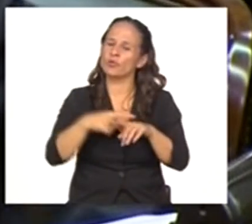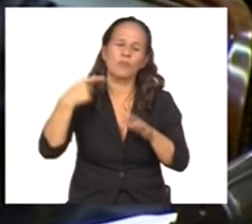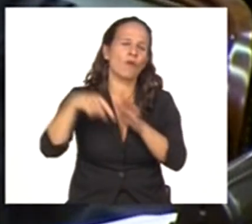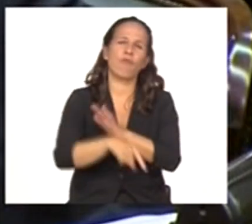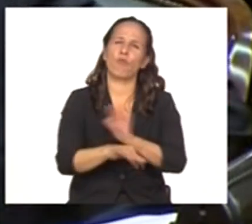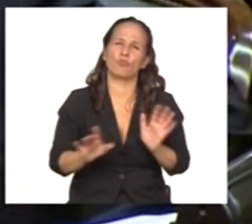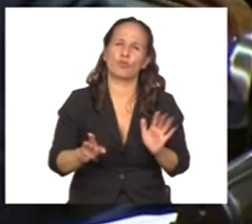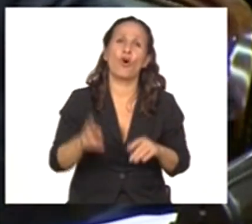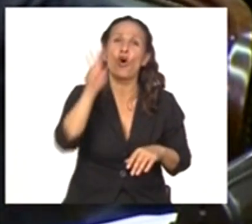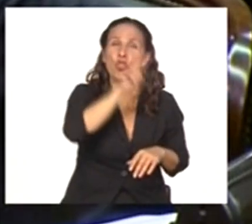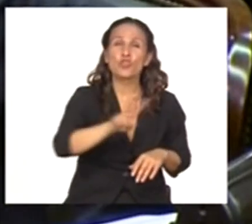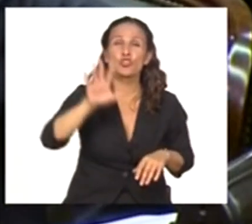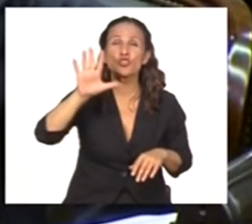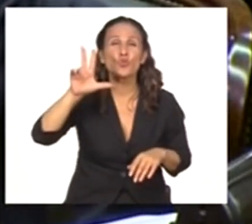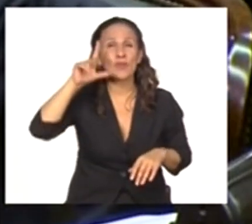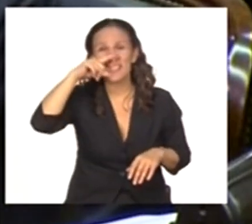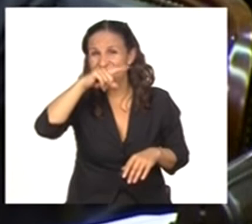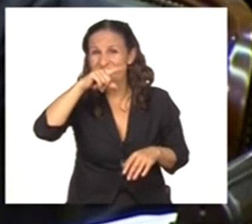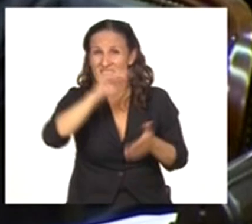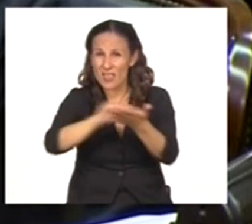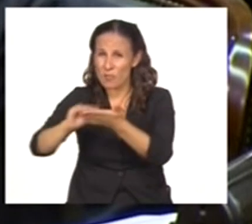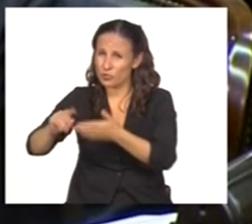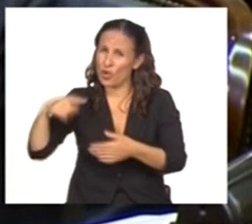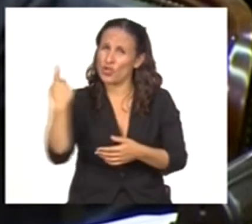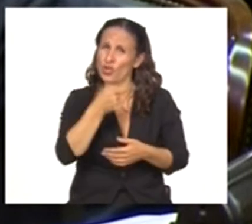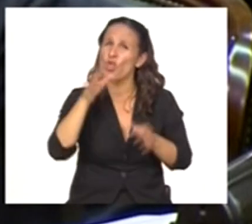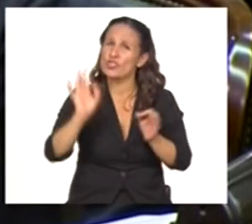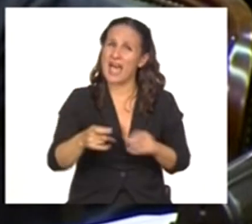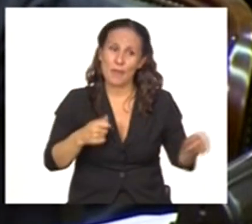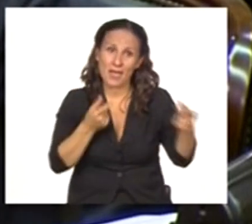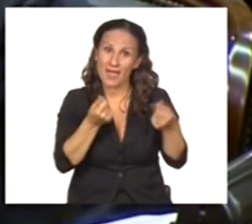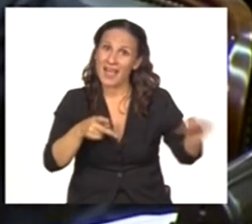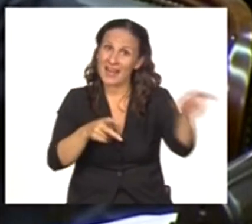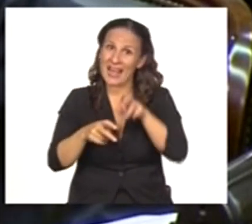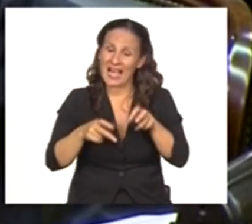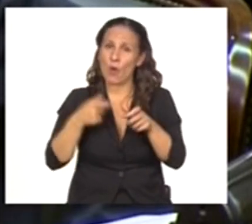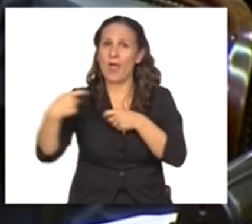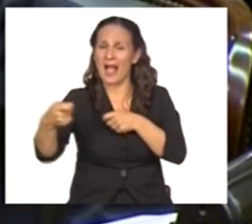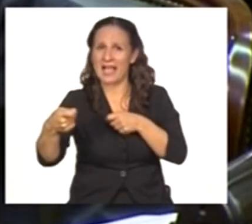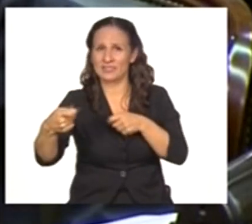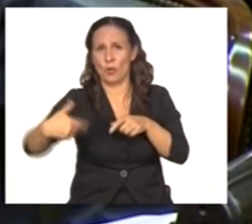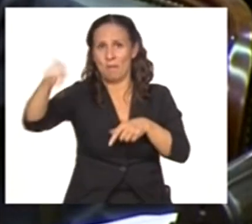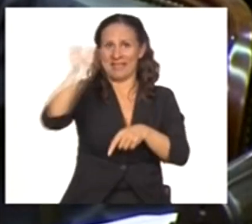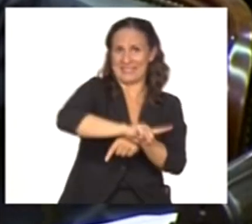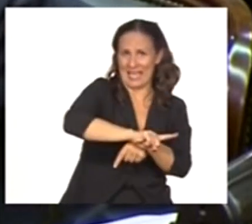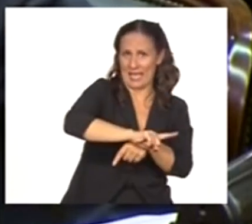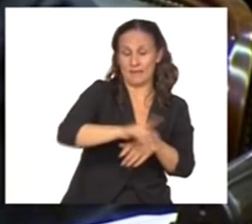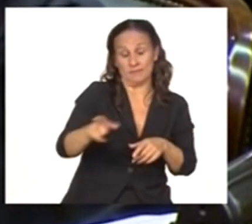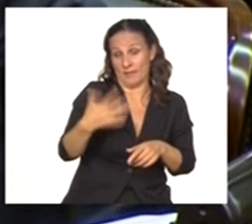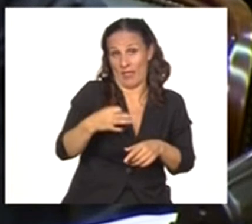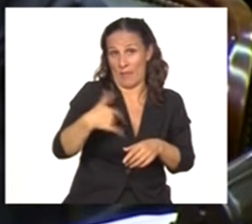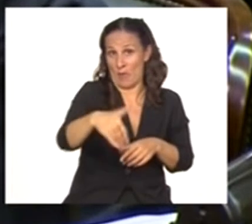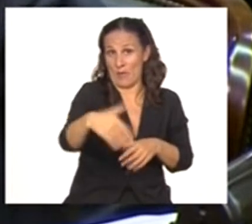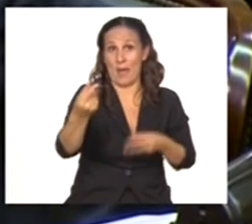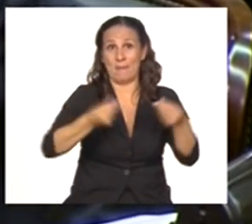de los 257 diputados que están acá presentes desconoce el déficit en la Argentina. Tenemos la obligación constitucional de votar el presupuesto de la Nación.